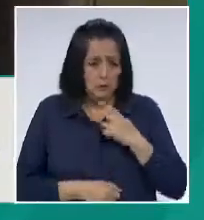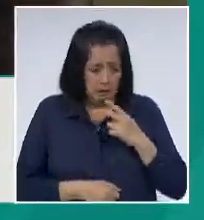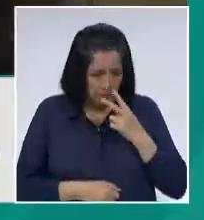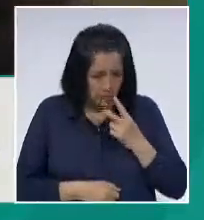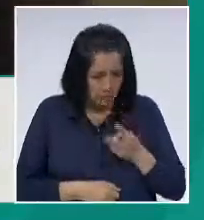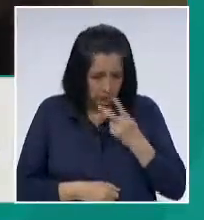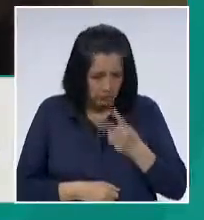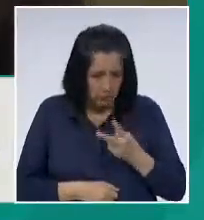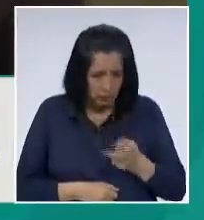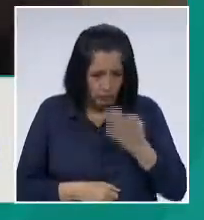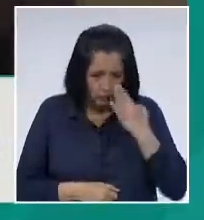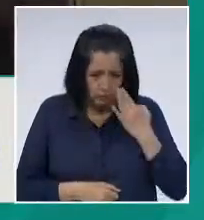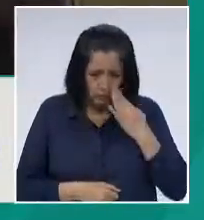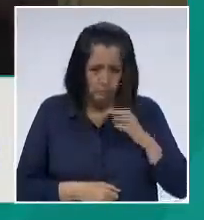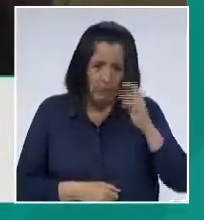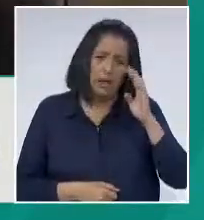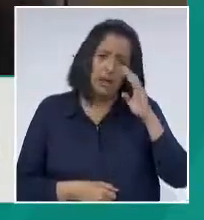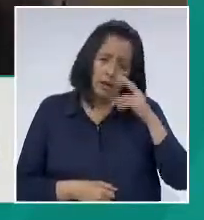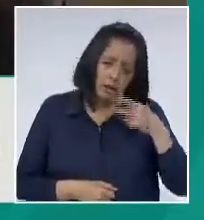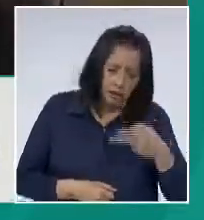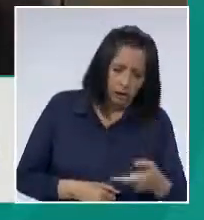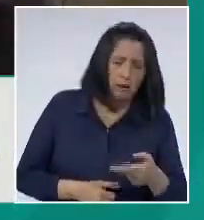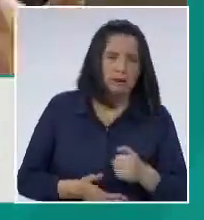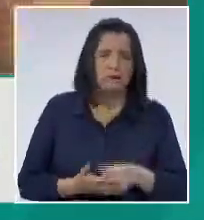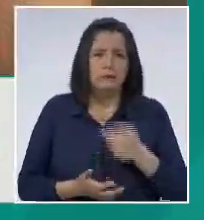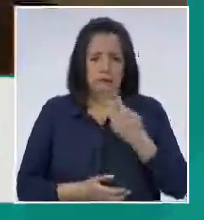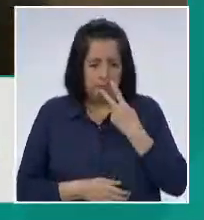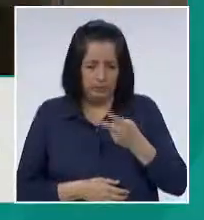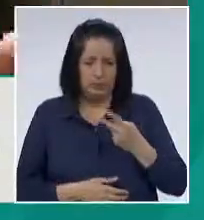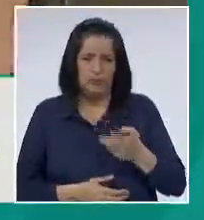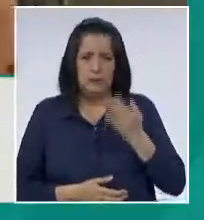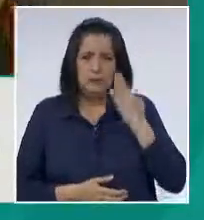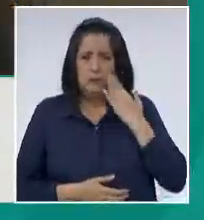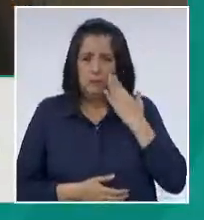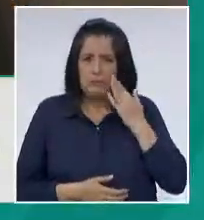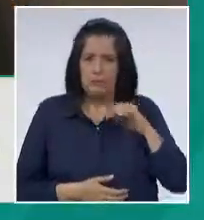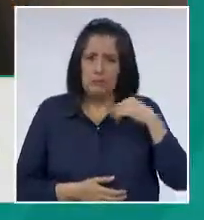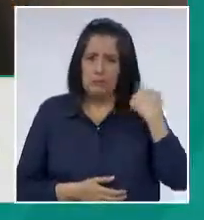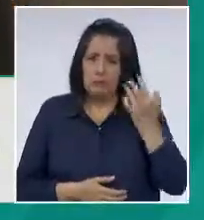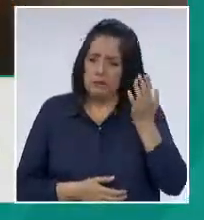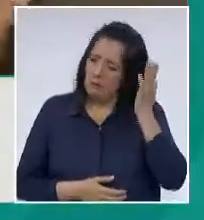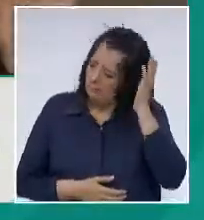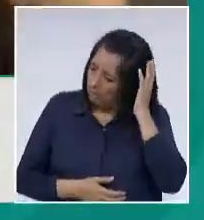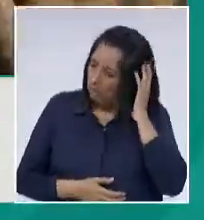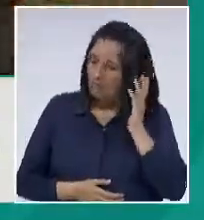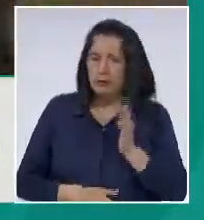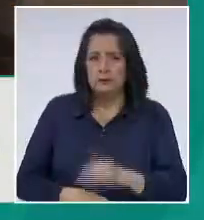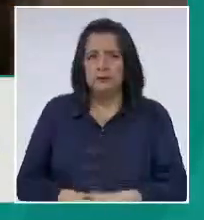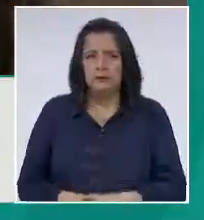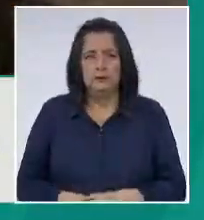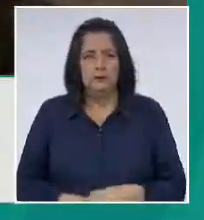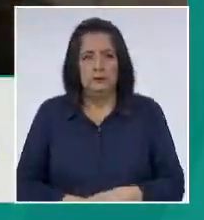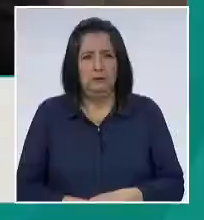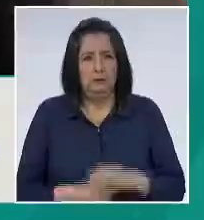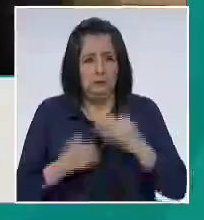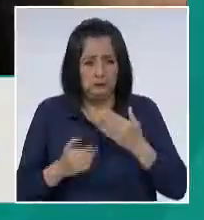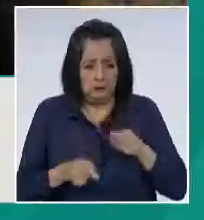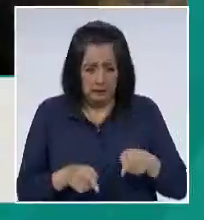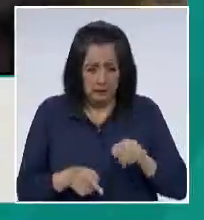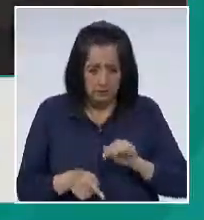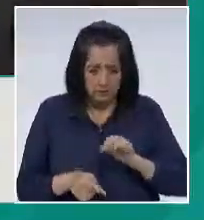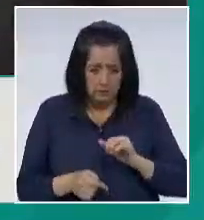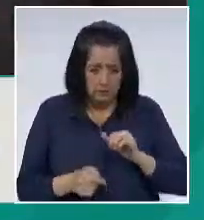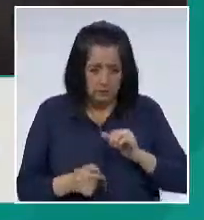vio cómo mi mamá se desvaneció, vio cómo mi mamá cayó en el piso en una mala posición. Gracias a él fue que mi tía